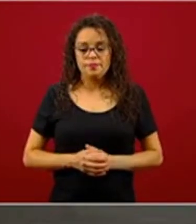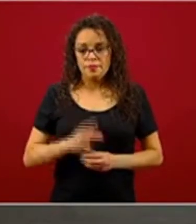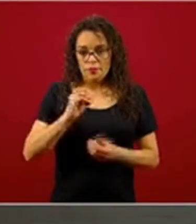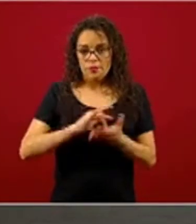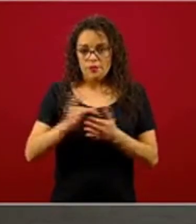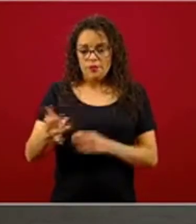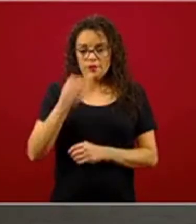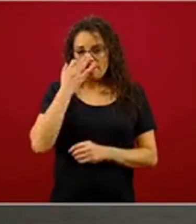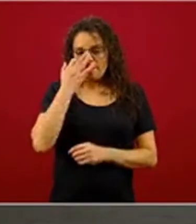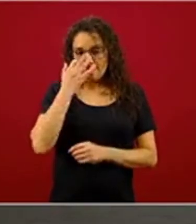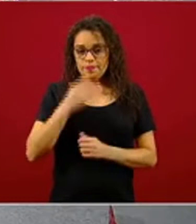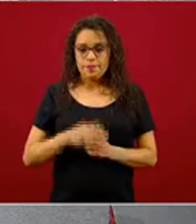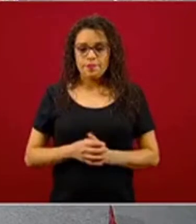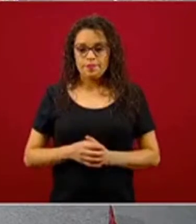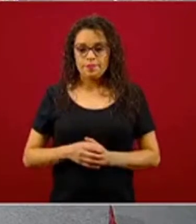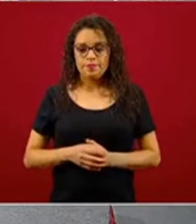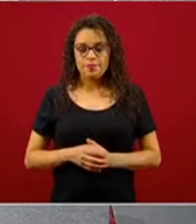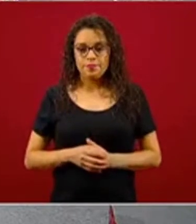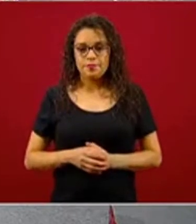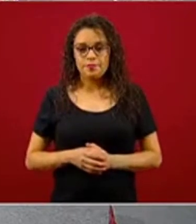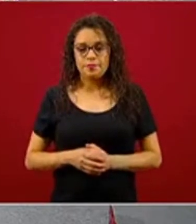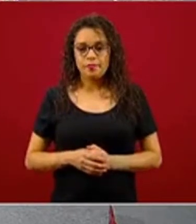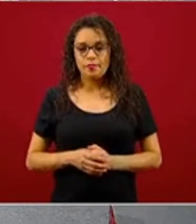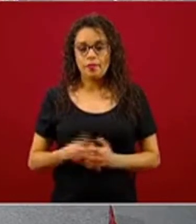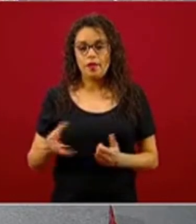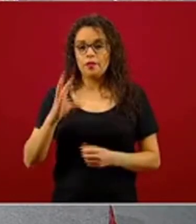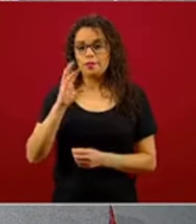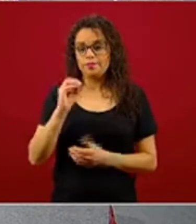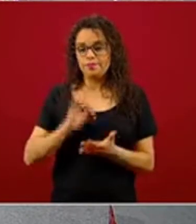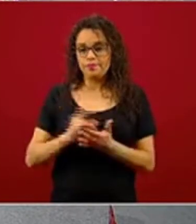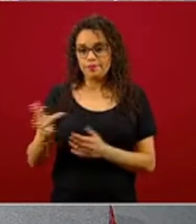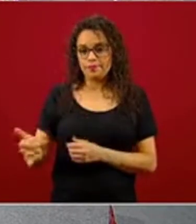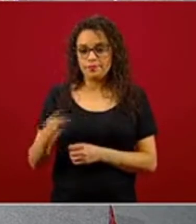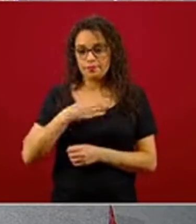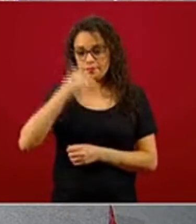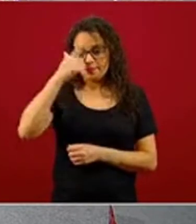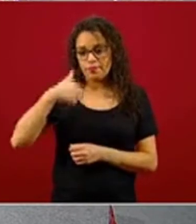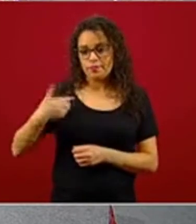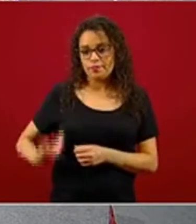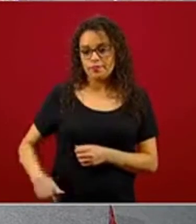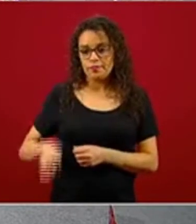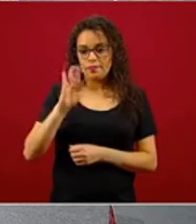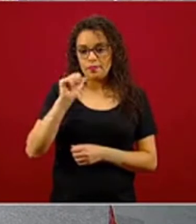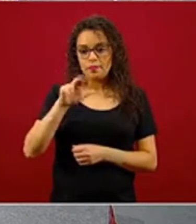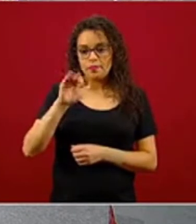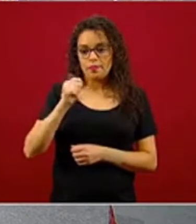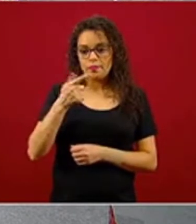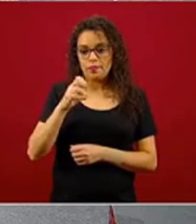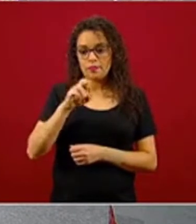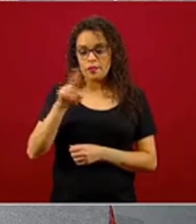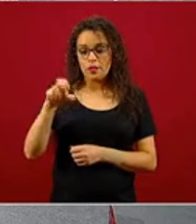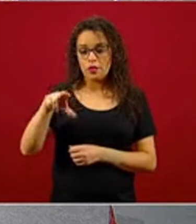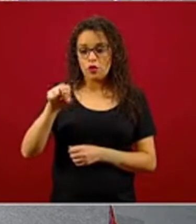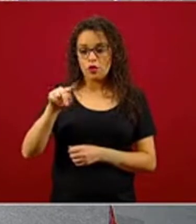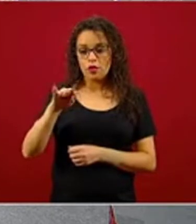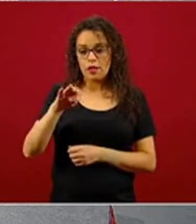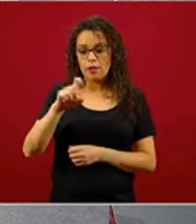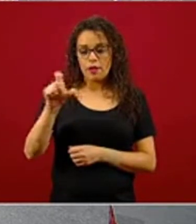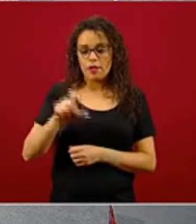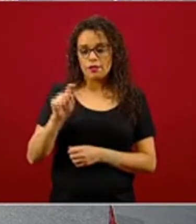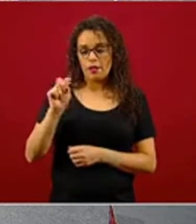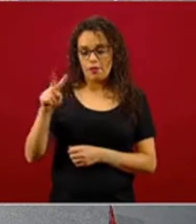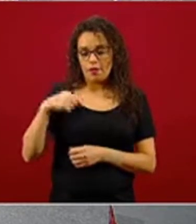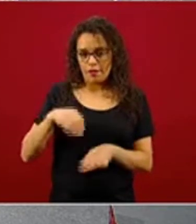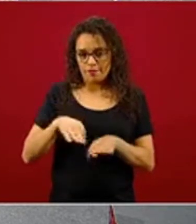había estado, y por allá Dulce Soto. Gracias, buenas noches, Bianca Aguirre de Notimex TV. Doctor, pues obviamente esta